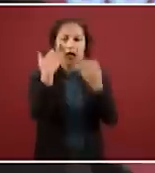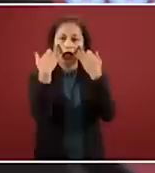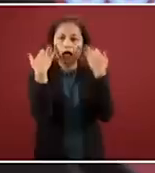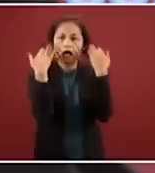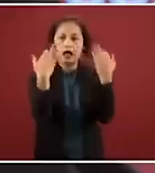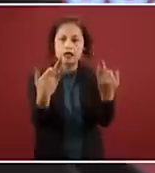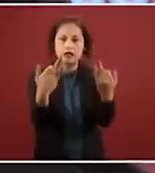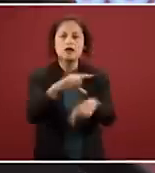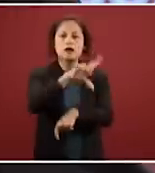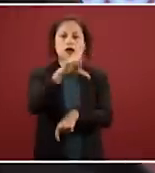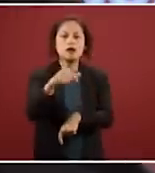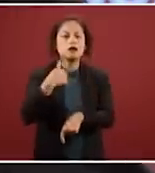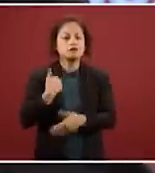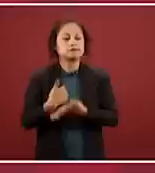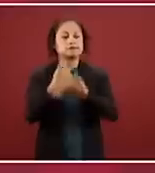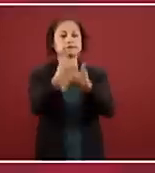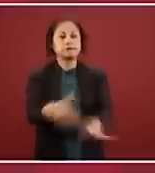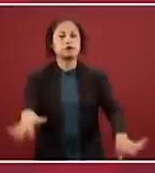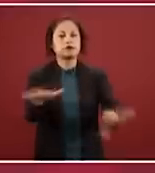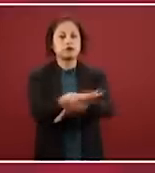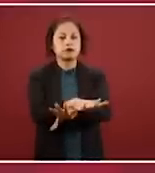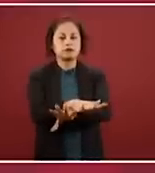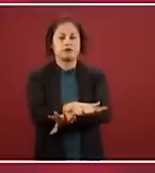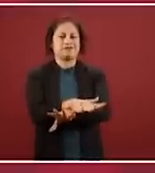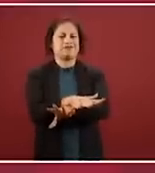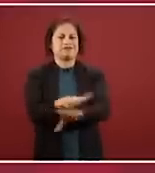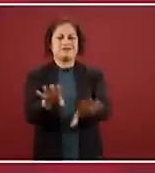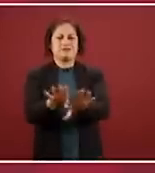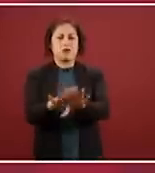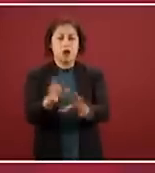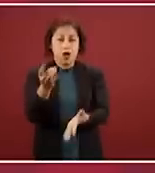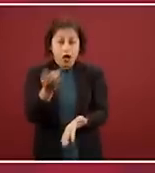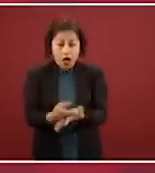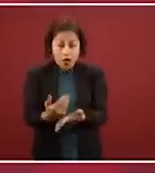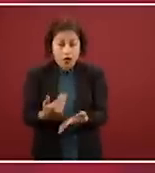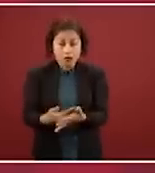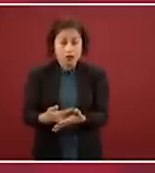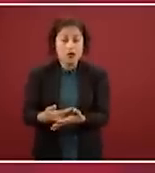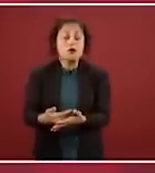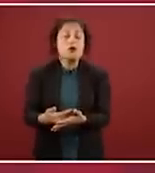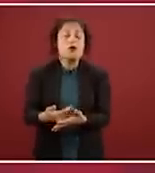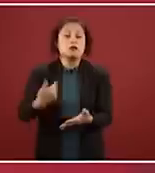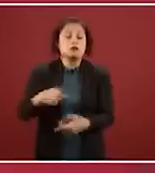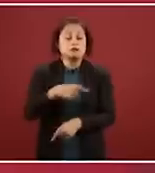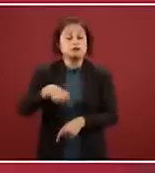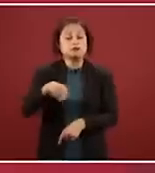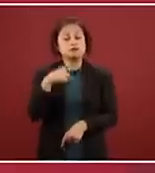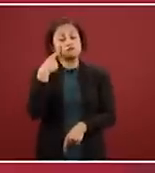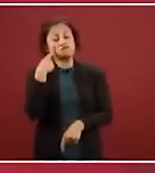administrando la pobreza, la marginación, sacando provecho